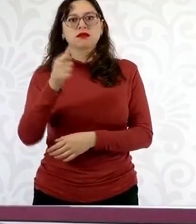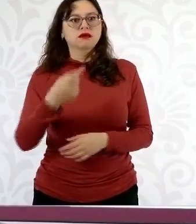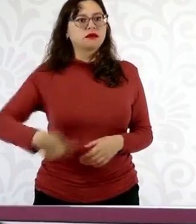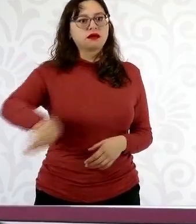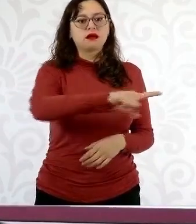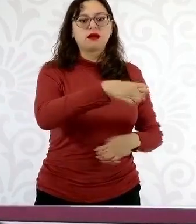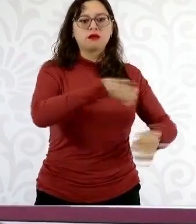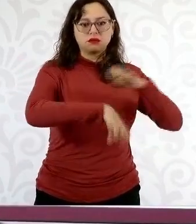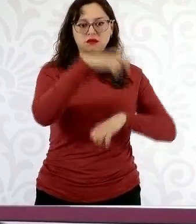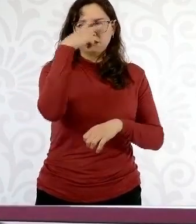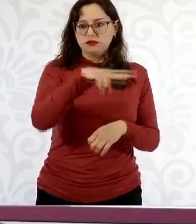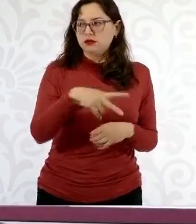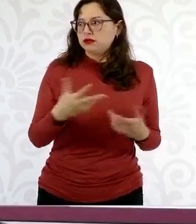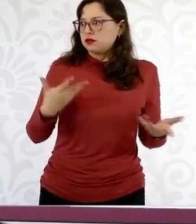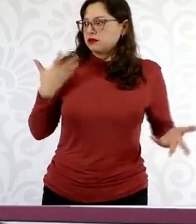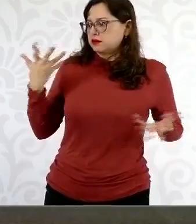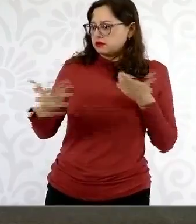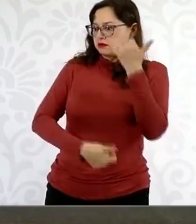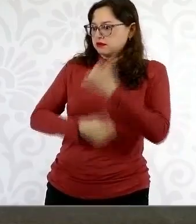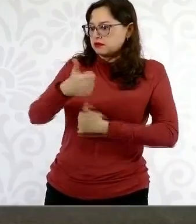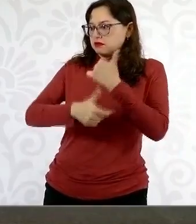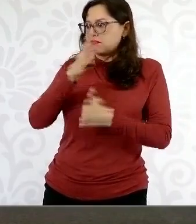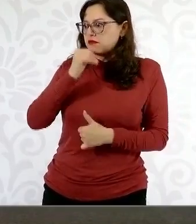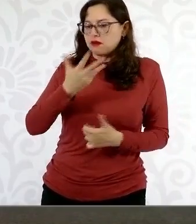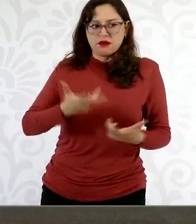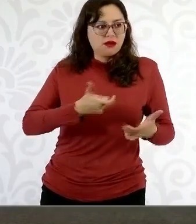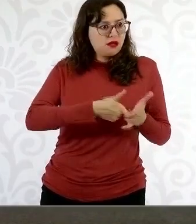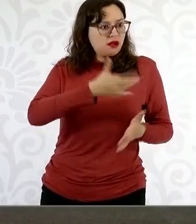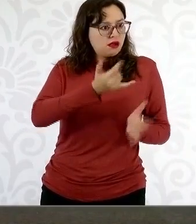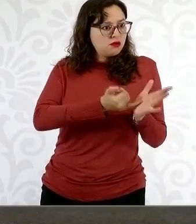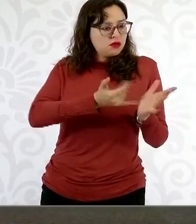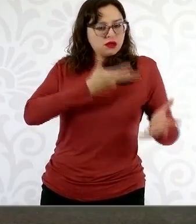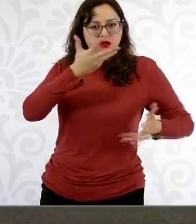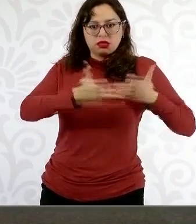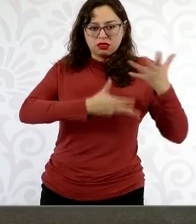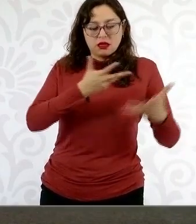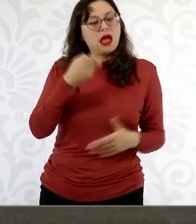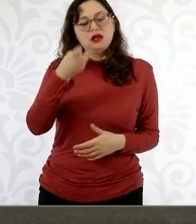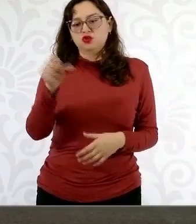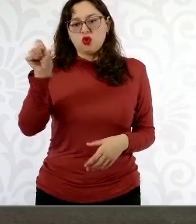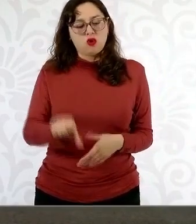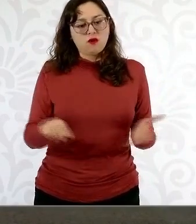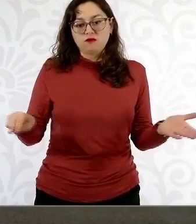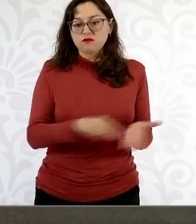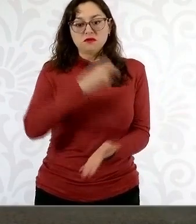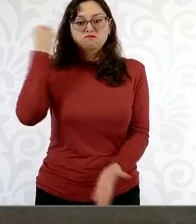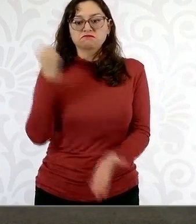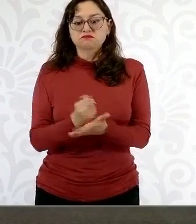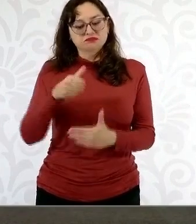presidenta y a partir del día de hoy que se firma el decreto entran en vigor estas dos medidas. ¿Sería cuánto, señora